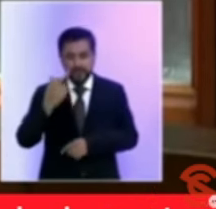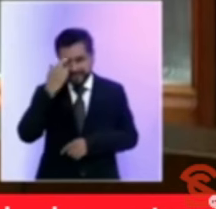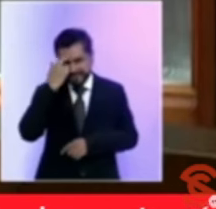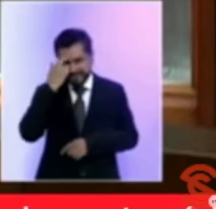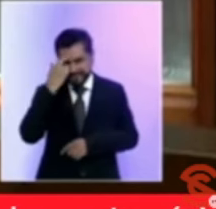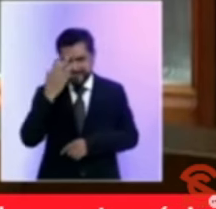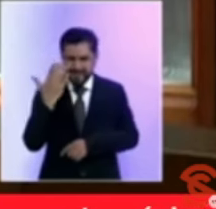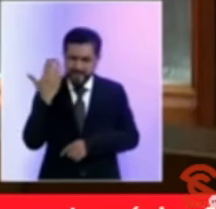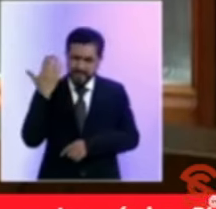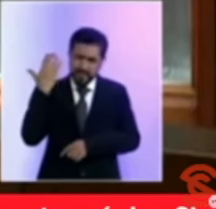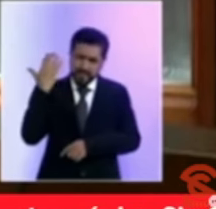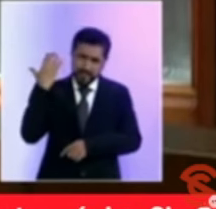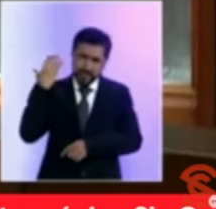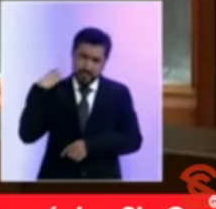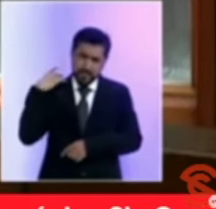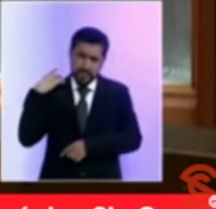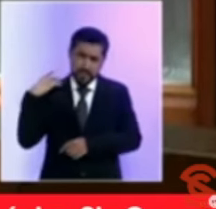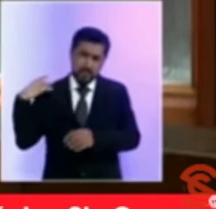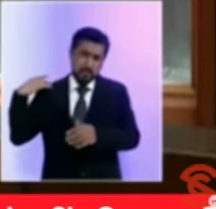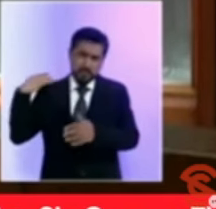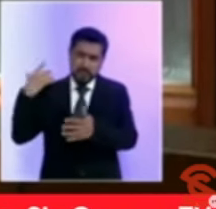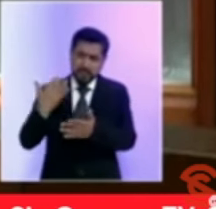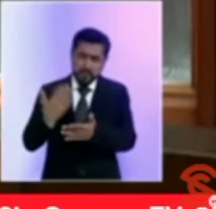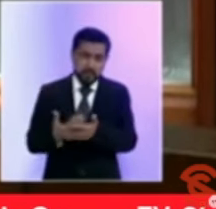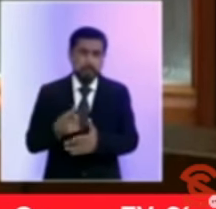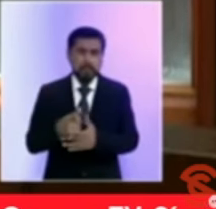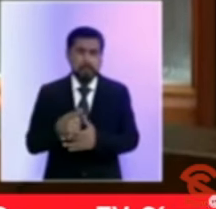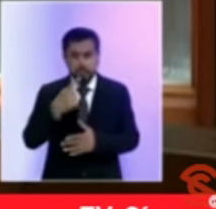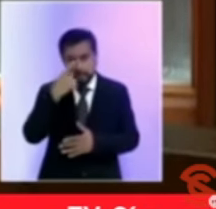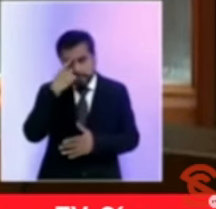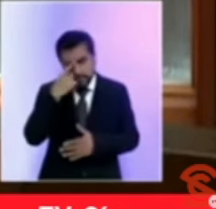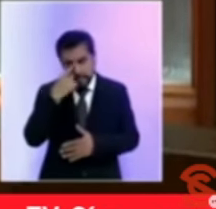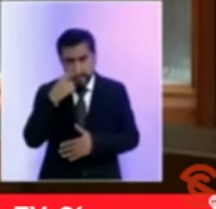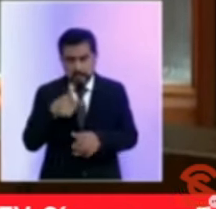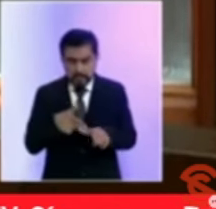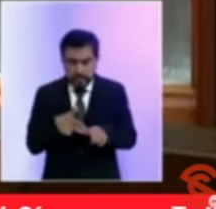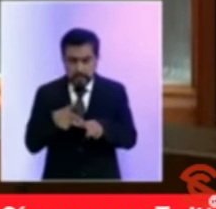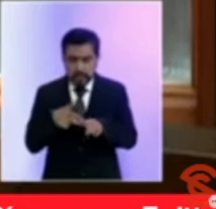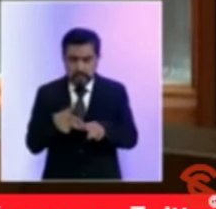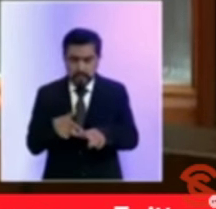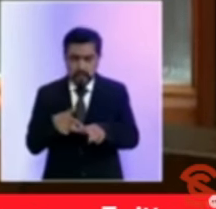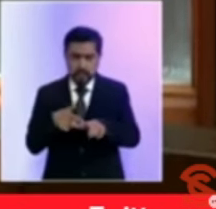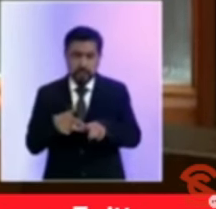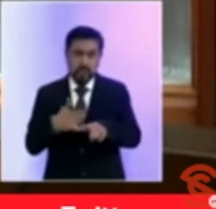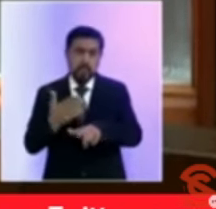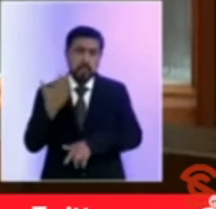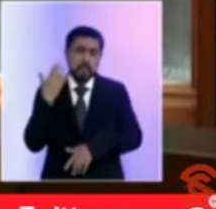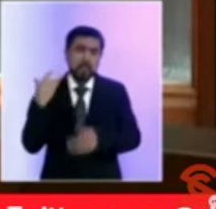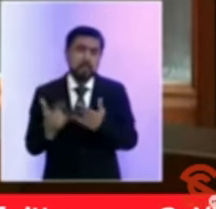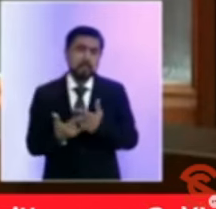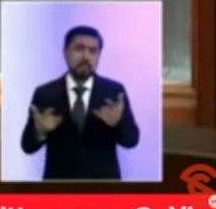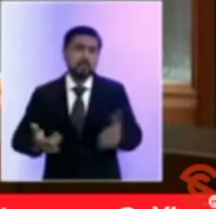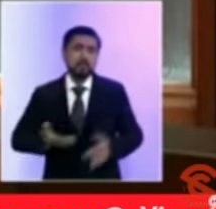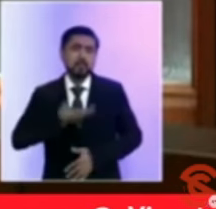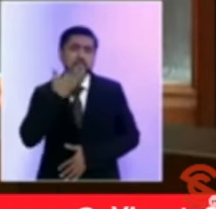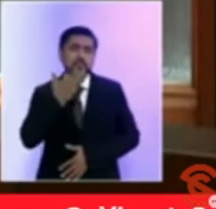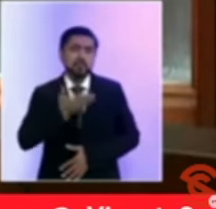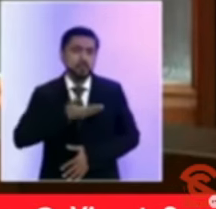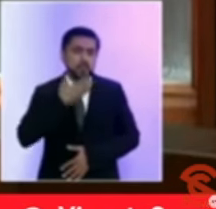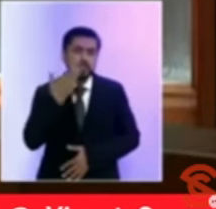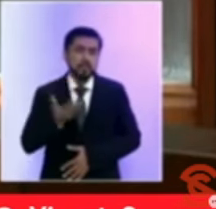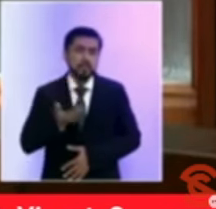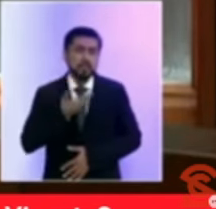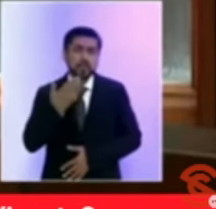se ha recorrido para erradicar una inadecuada práctica histórica consistente en relegar a las